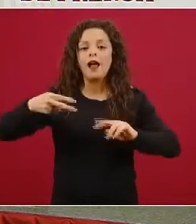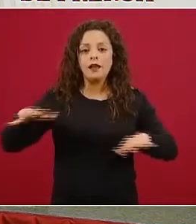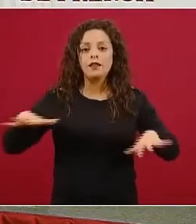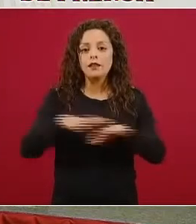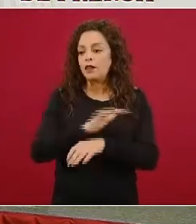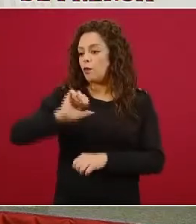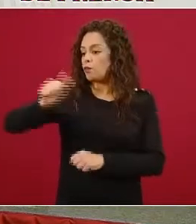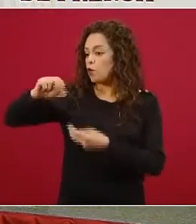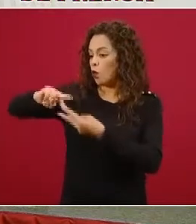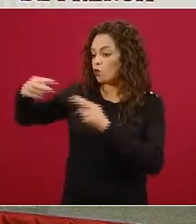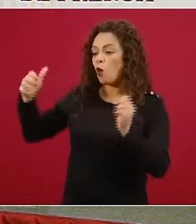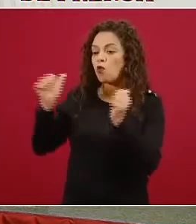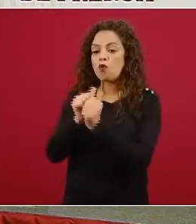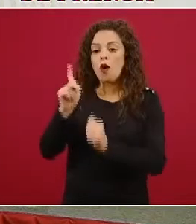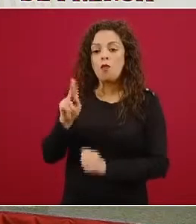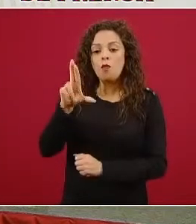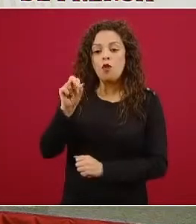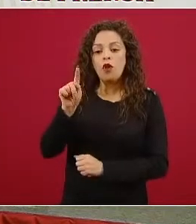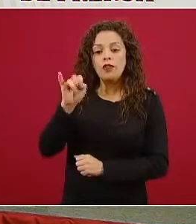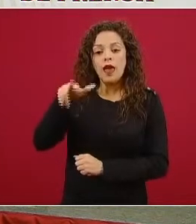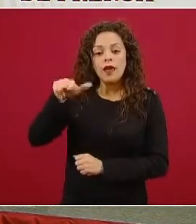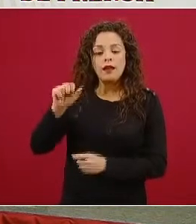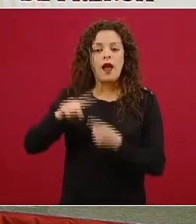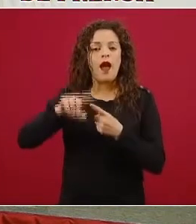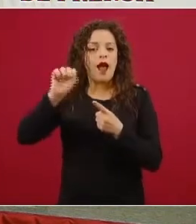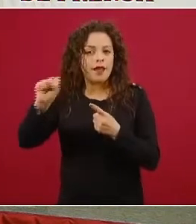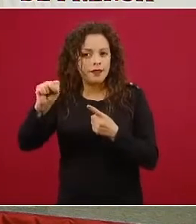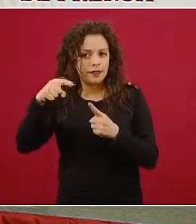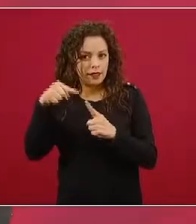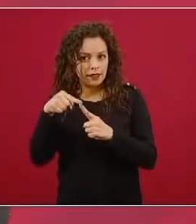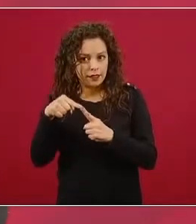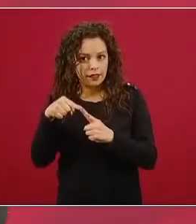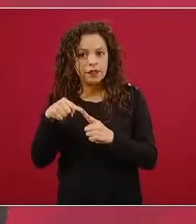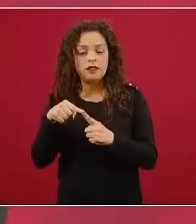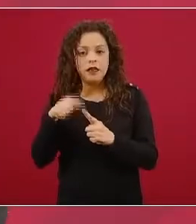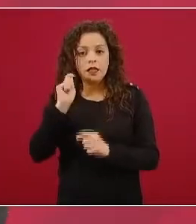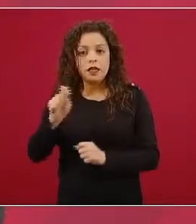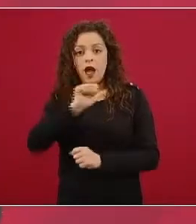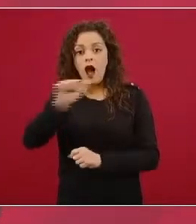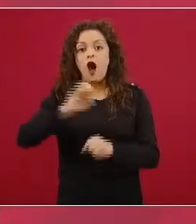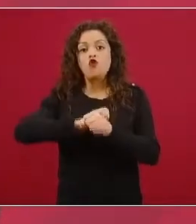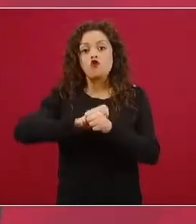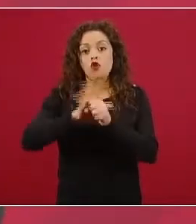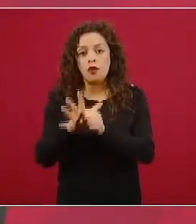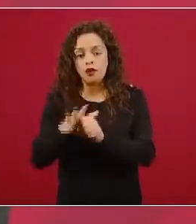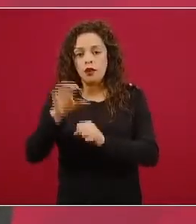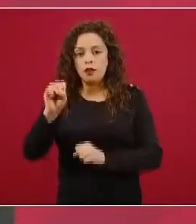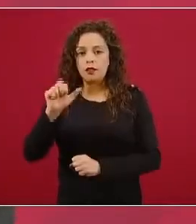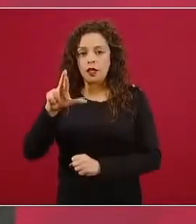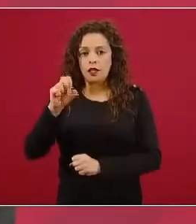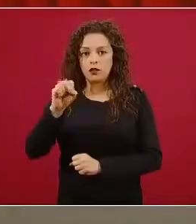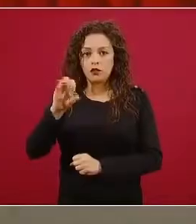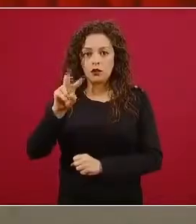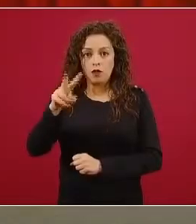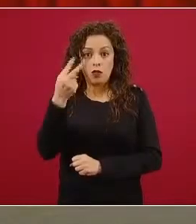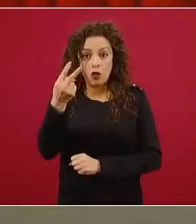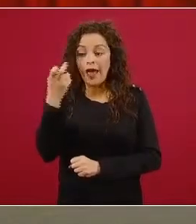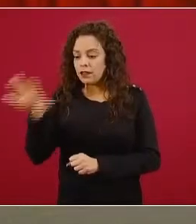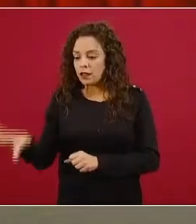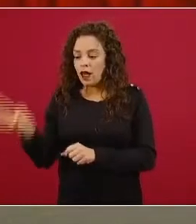ciertas proteínas, la proteína S concretamente, del coronavirus SARS-CoV-2. Entonces, esta